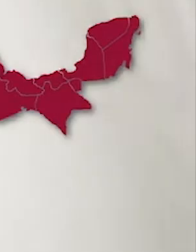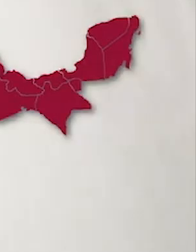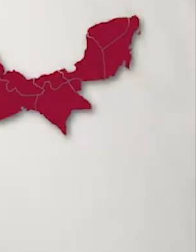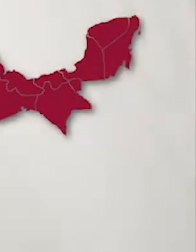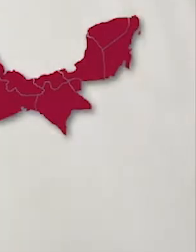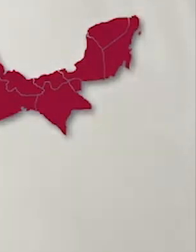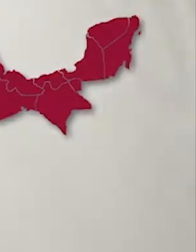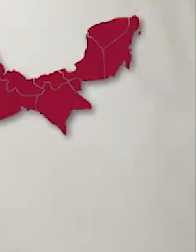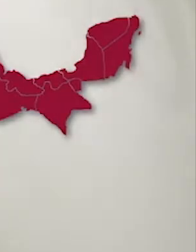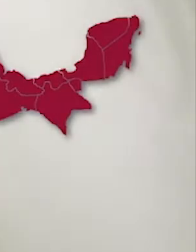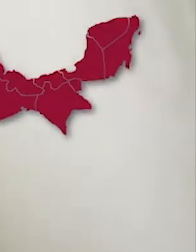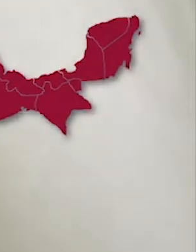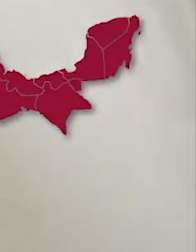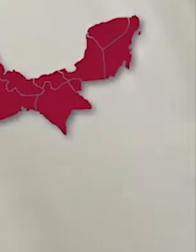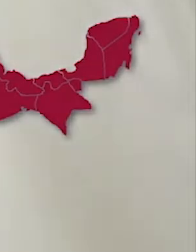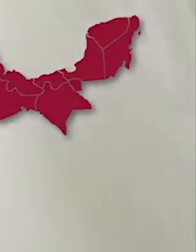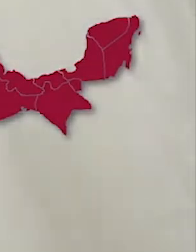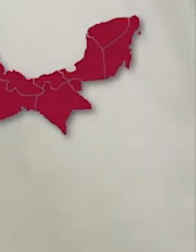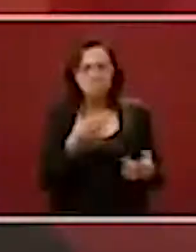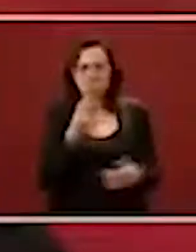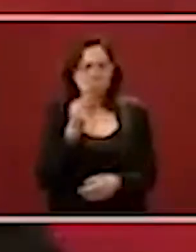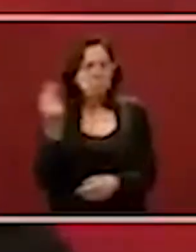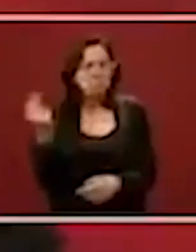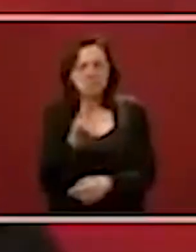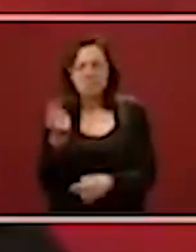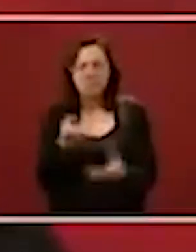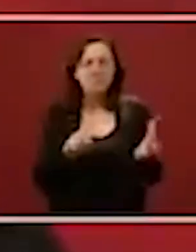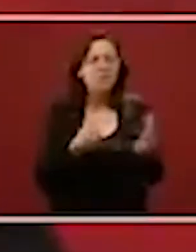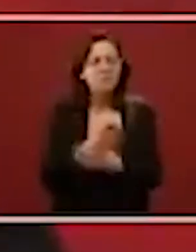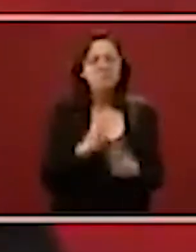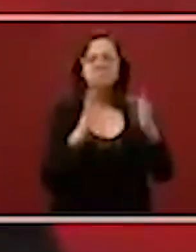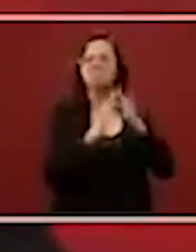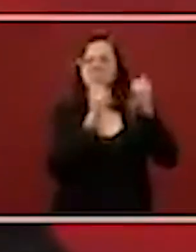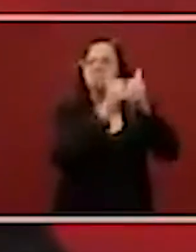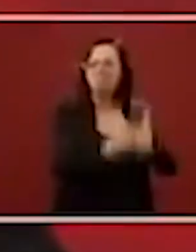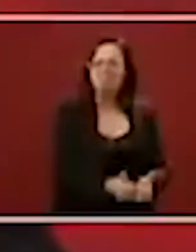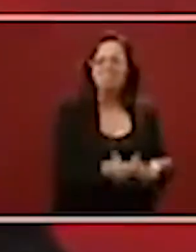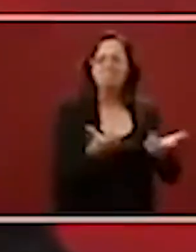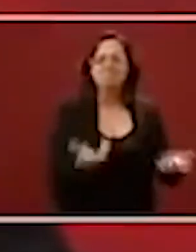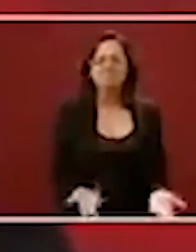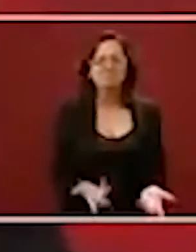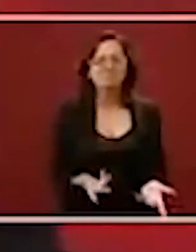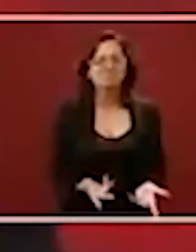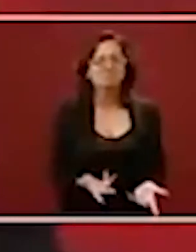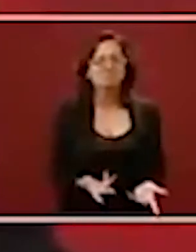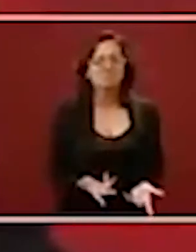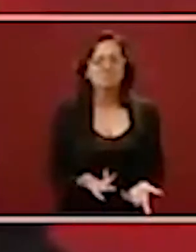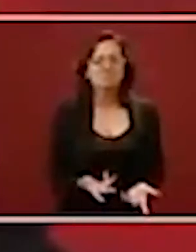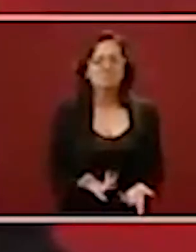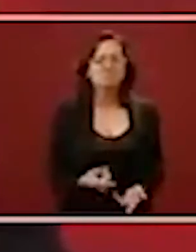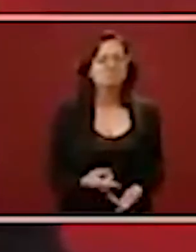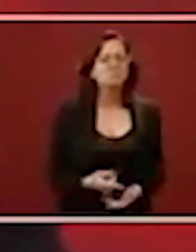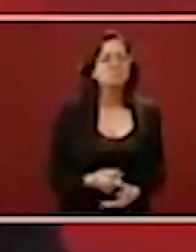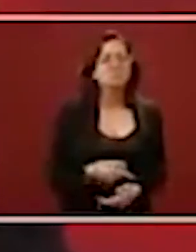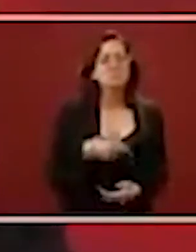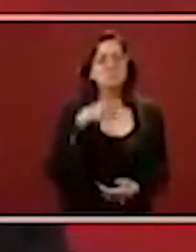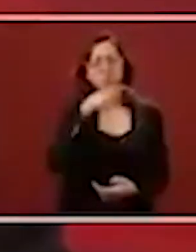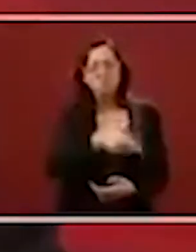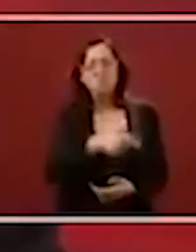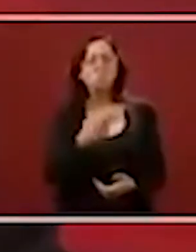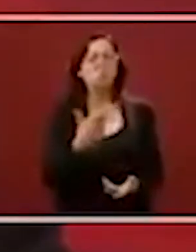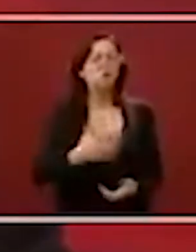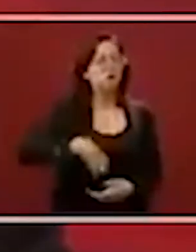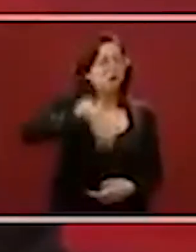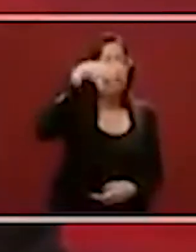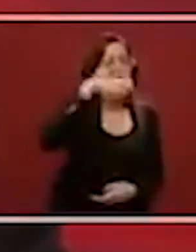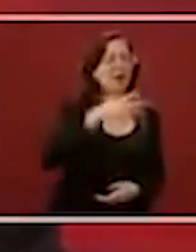329 activos por coronavirus el director general de epidemiología recordó que este martes se cumplieron 37 días de la jornada nacional de sana